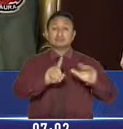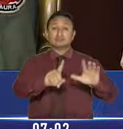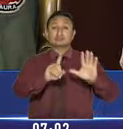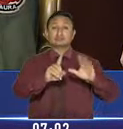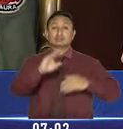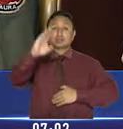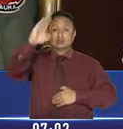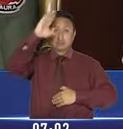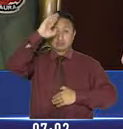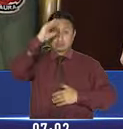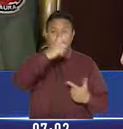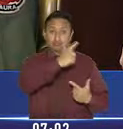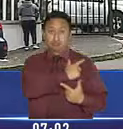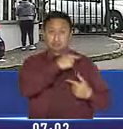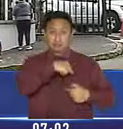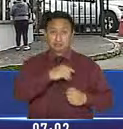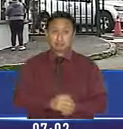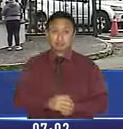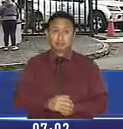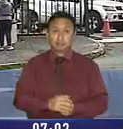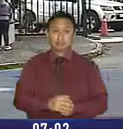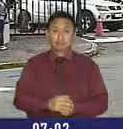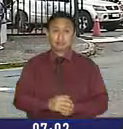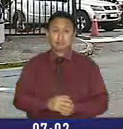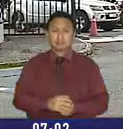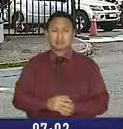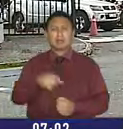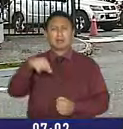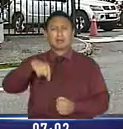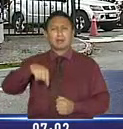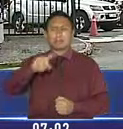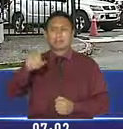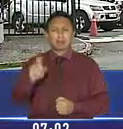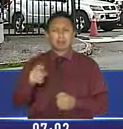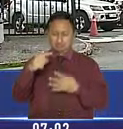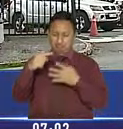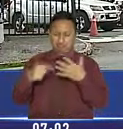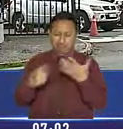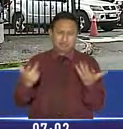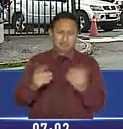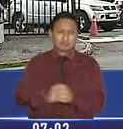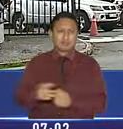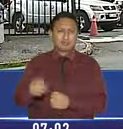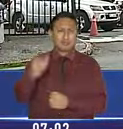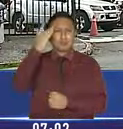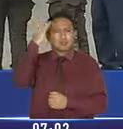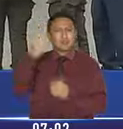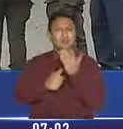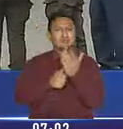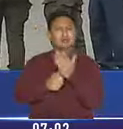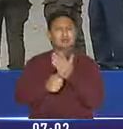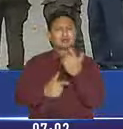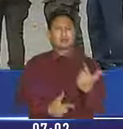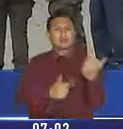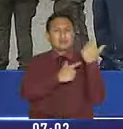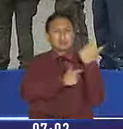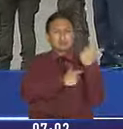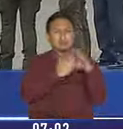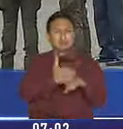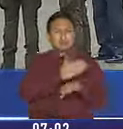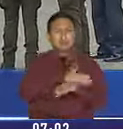Sin embargo, quedan muchas preguntas. Una de ellas es por qué el Ministerio de Defensa no alertó a las autoridades de justicia las